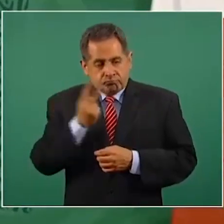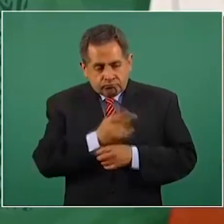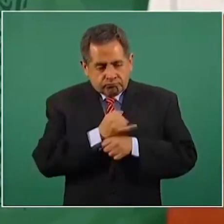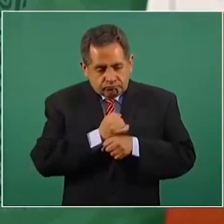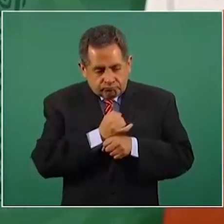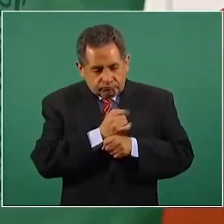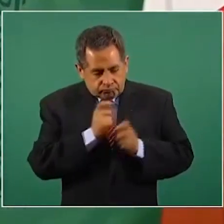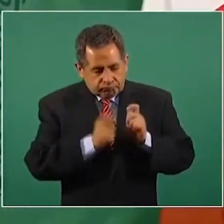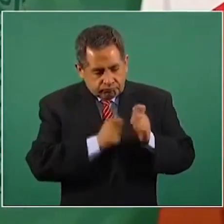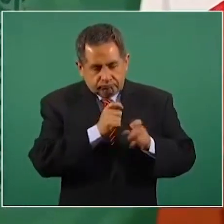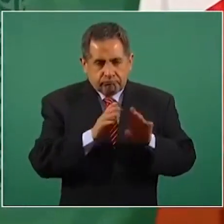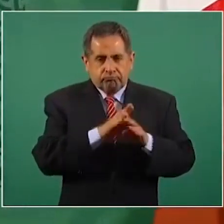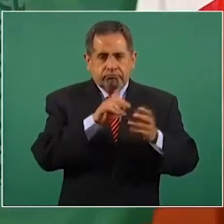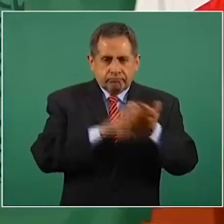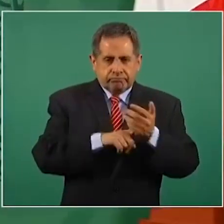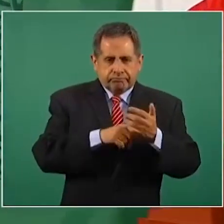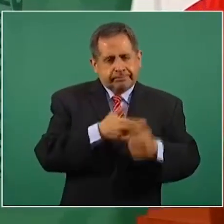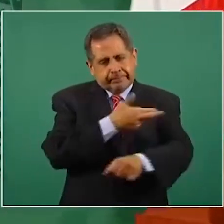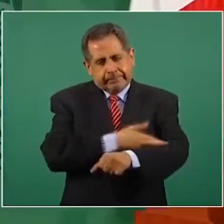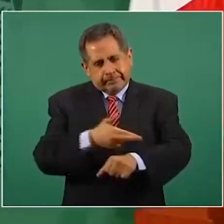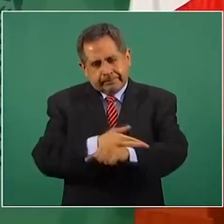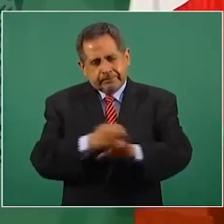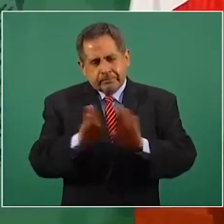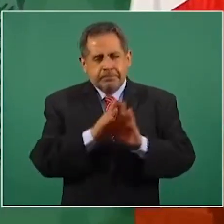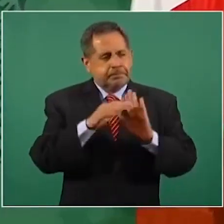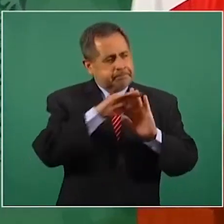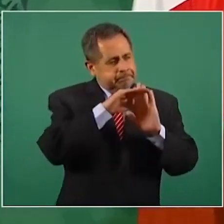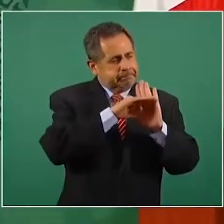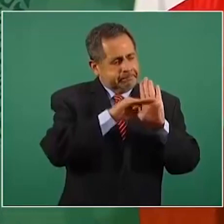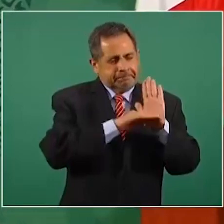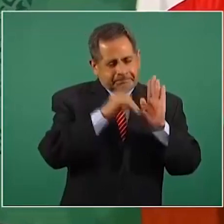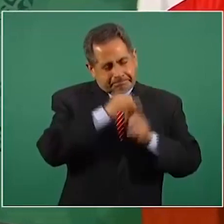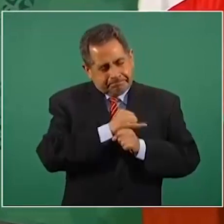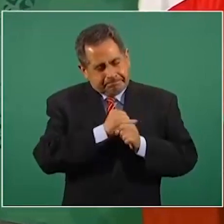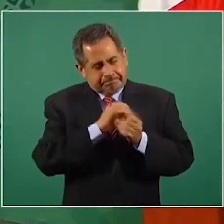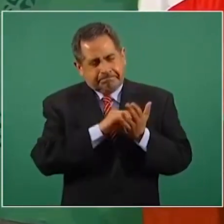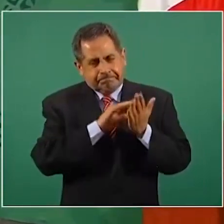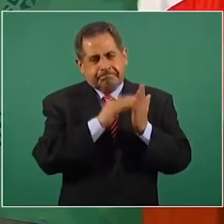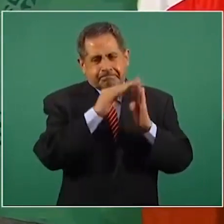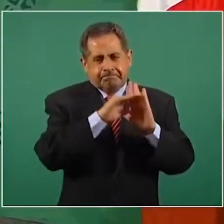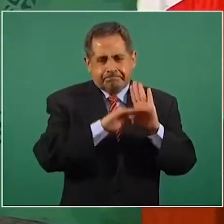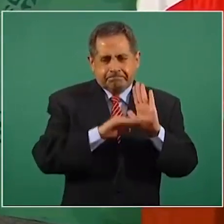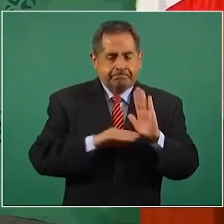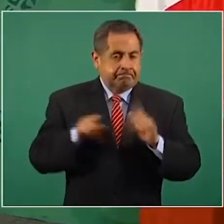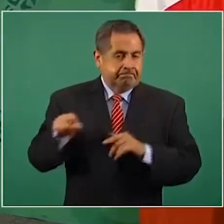Ellos llevan a cabo este protocolo de investigación.